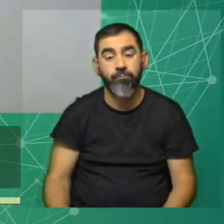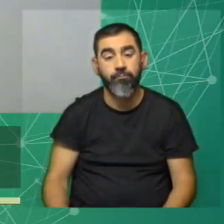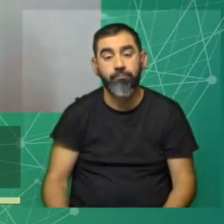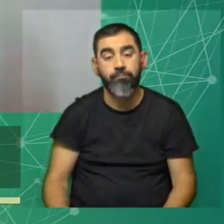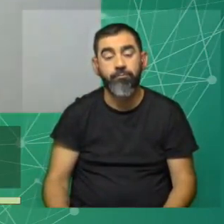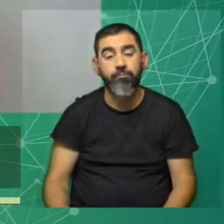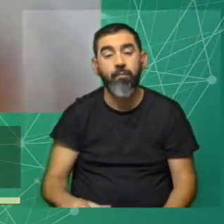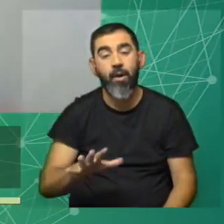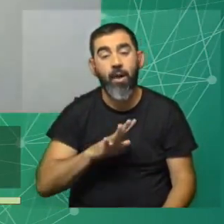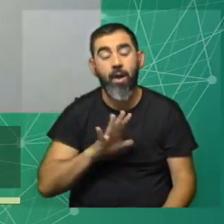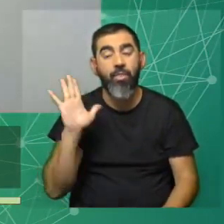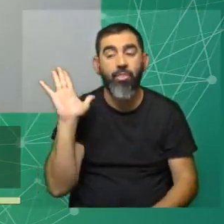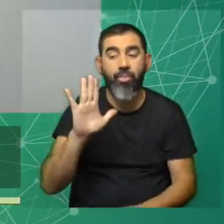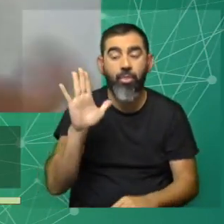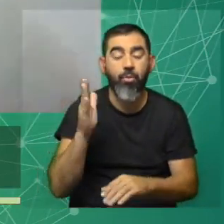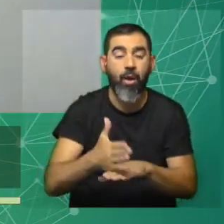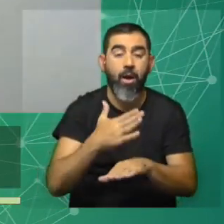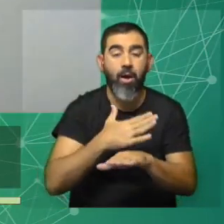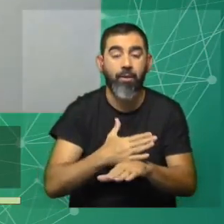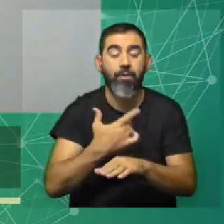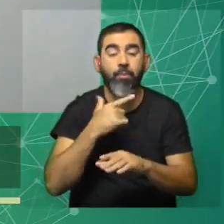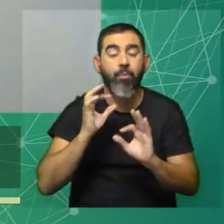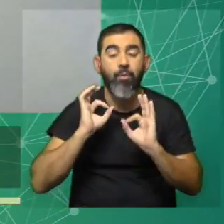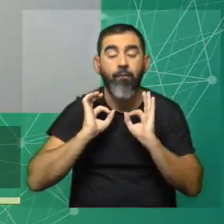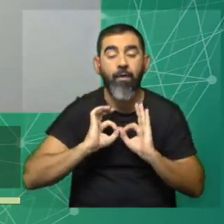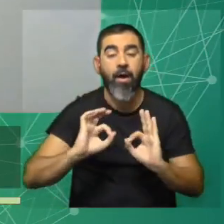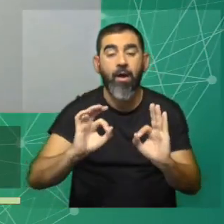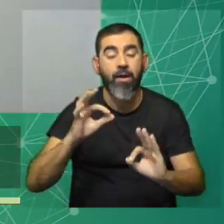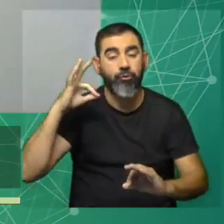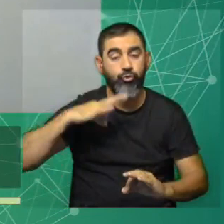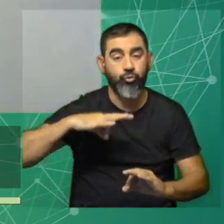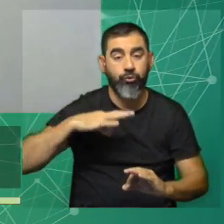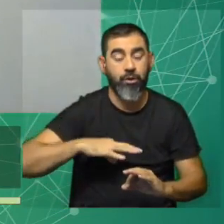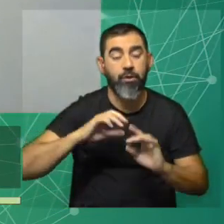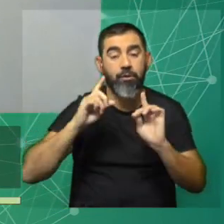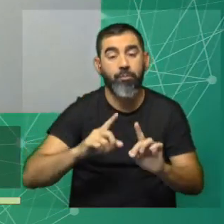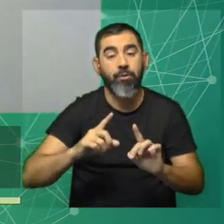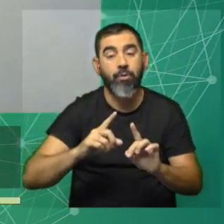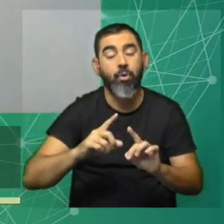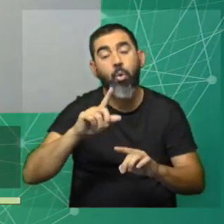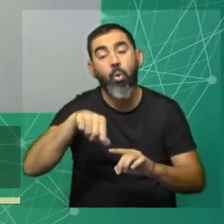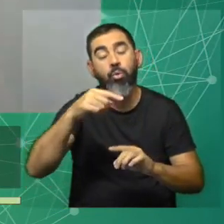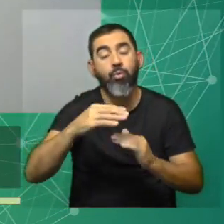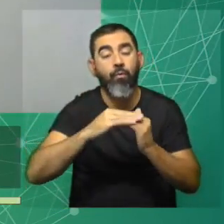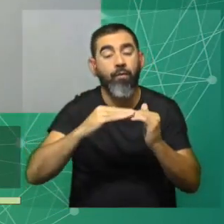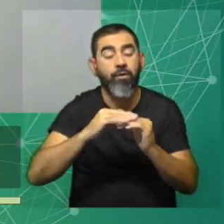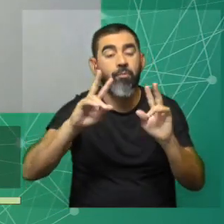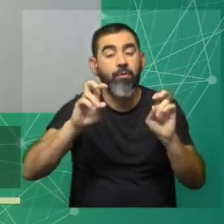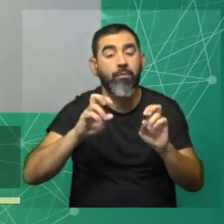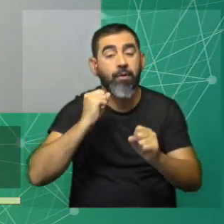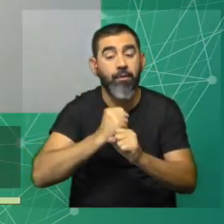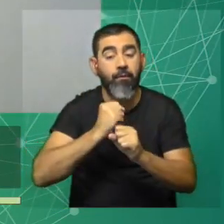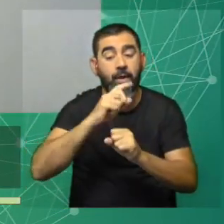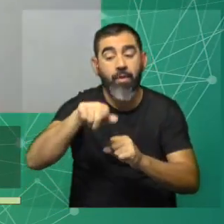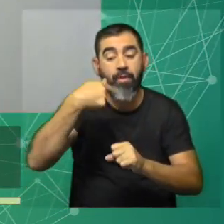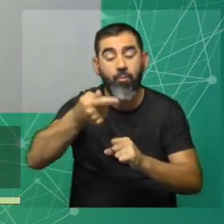preconcursales, o sea, lo que se adeudaba de antes como salario vacacionales, y también hay postconcursales, que son básicamente lo que se trabajó después